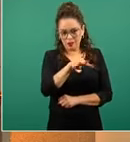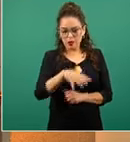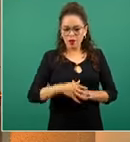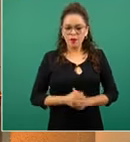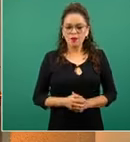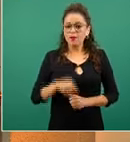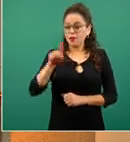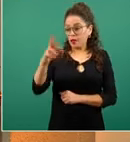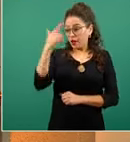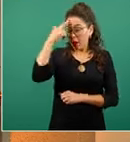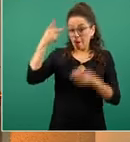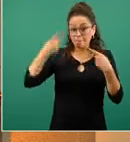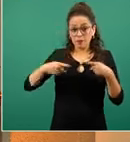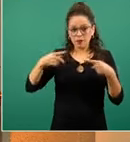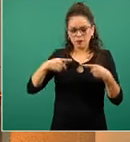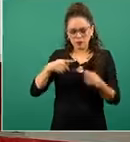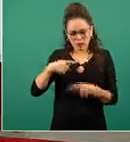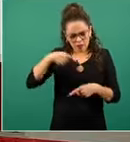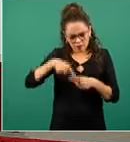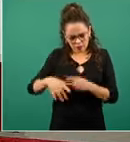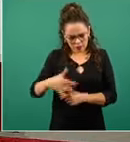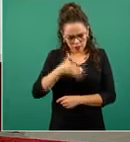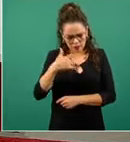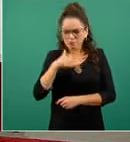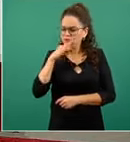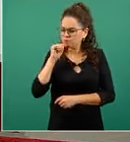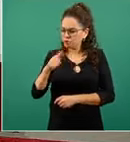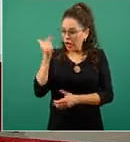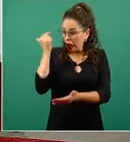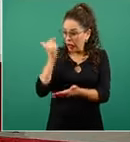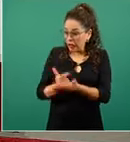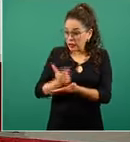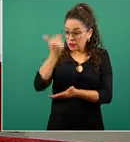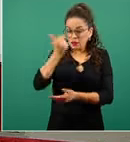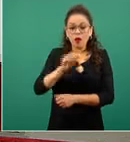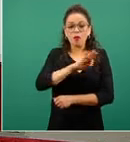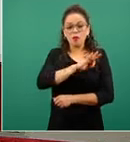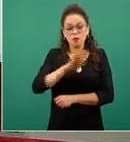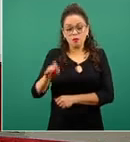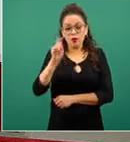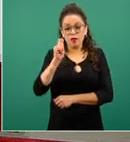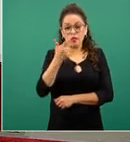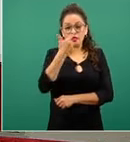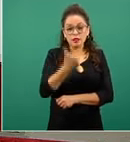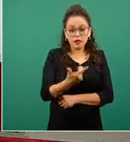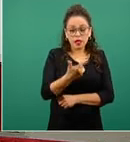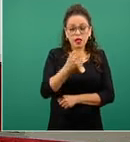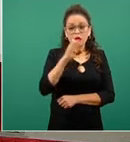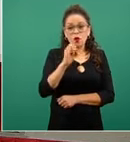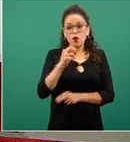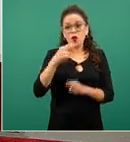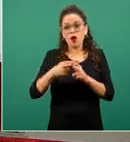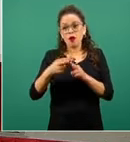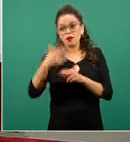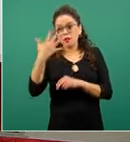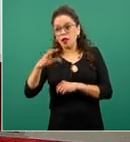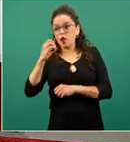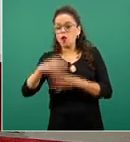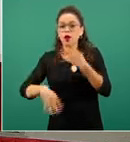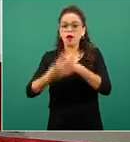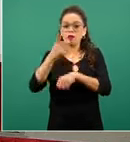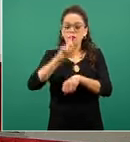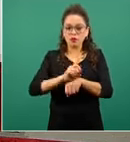las personas que desarrollan síntomas graves pueden demorar entre 7, 10, algunas hasta 14 días en